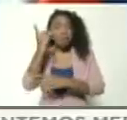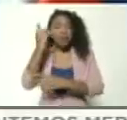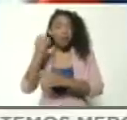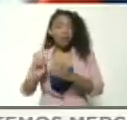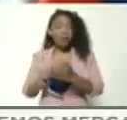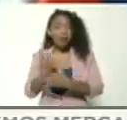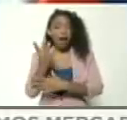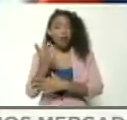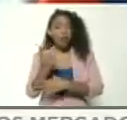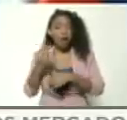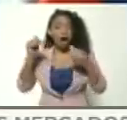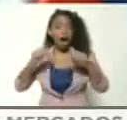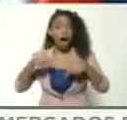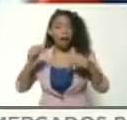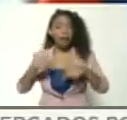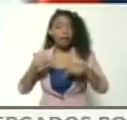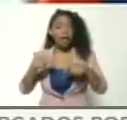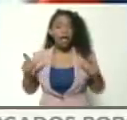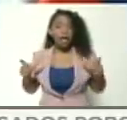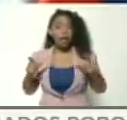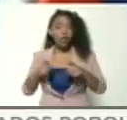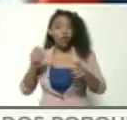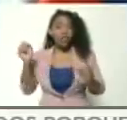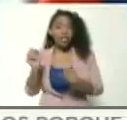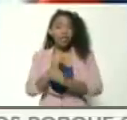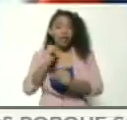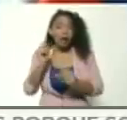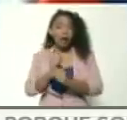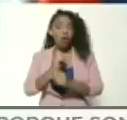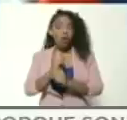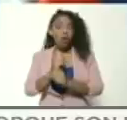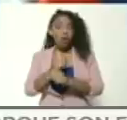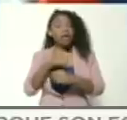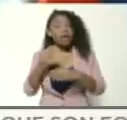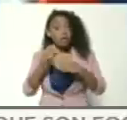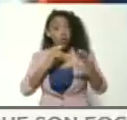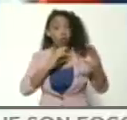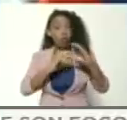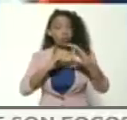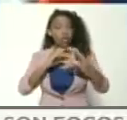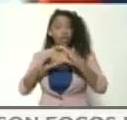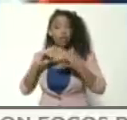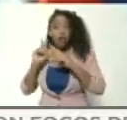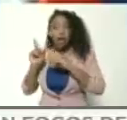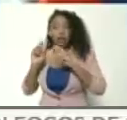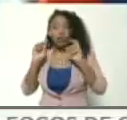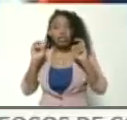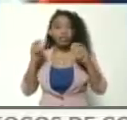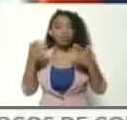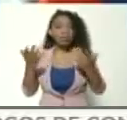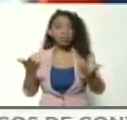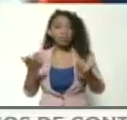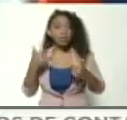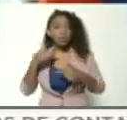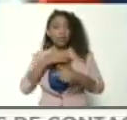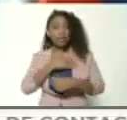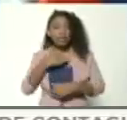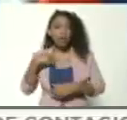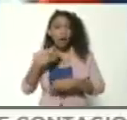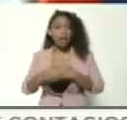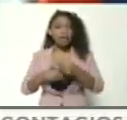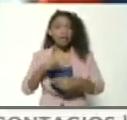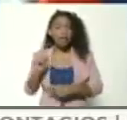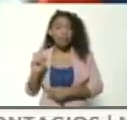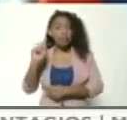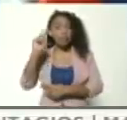acá en una reunión de trabajo y también comunicando estos temas. Quiero destacar entonces ese